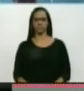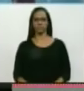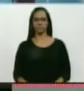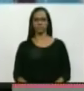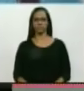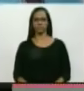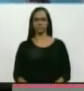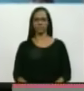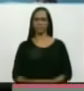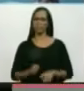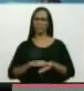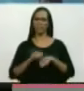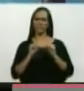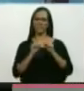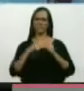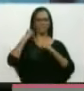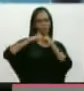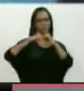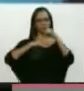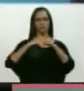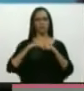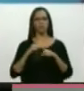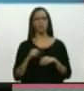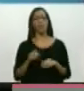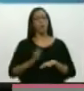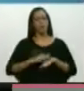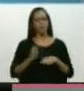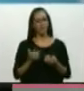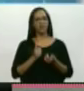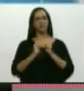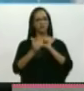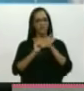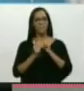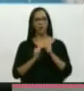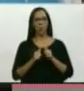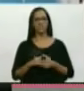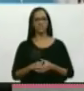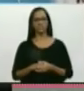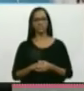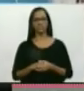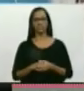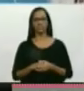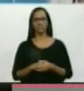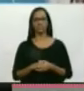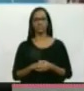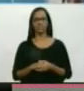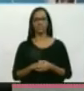El boxeo, ¿por qué sigues al boxeo? Porque es un deporte, es un arte.